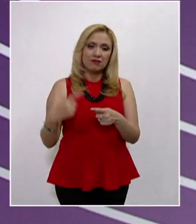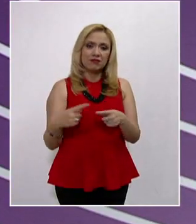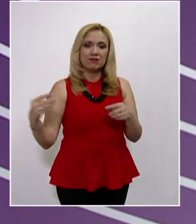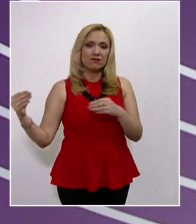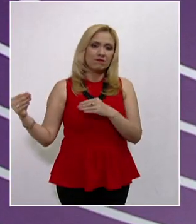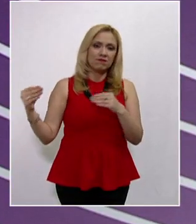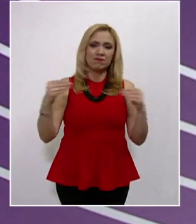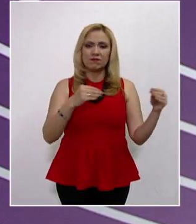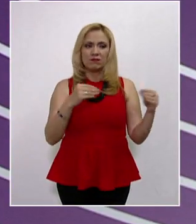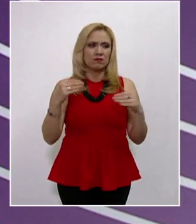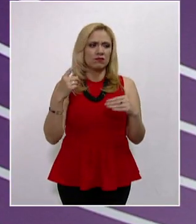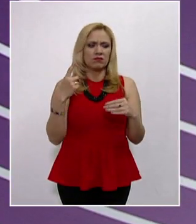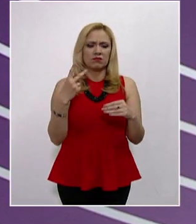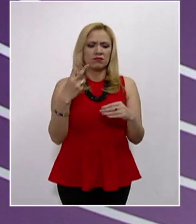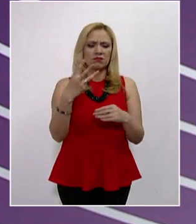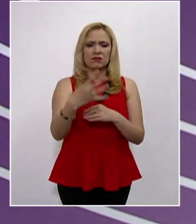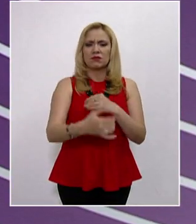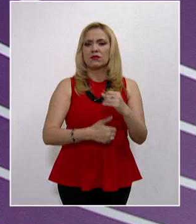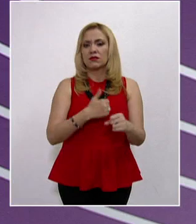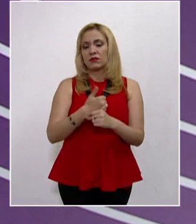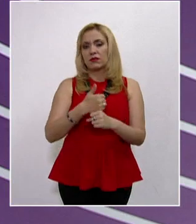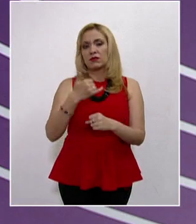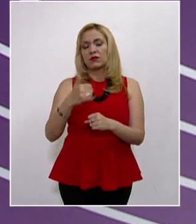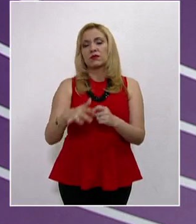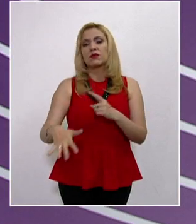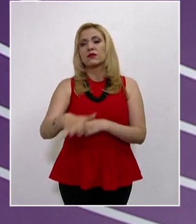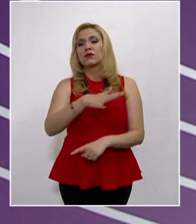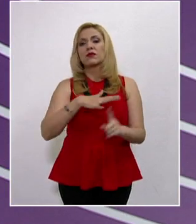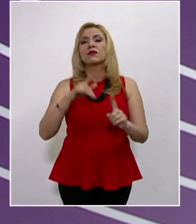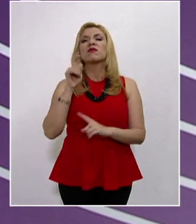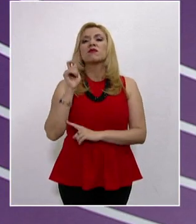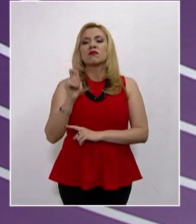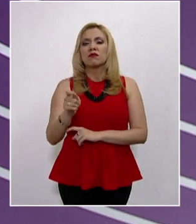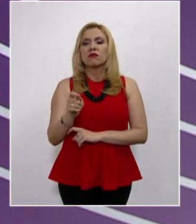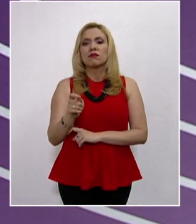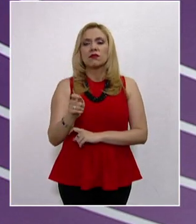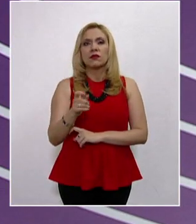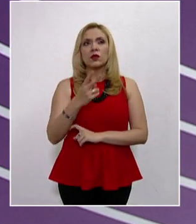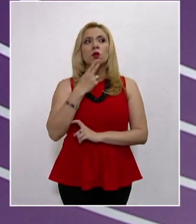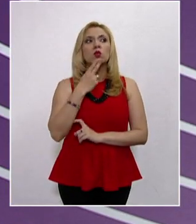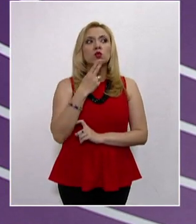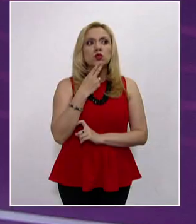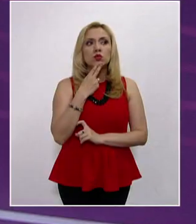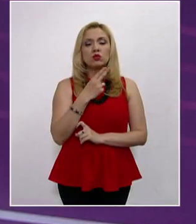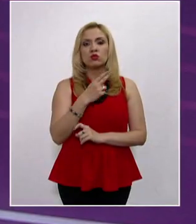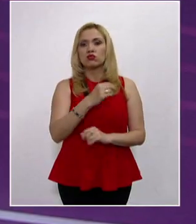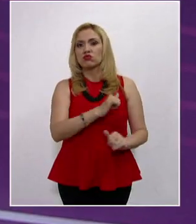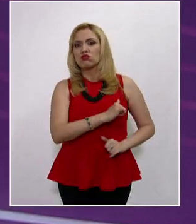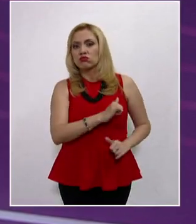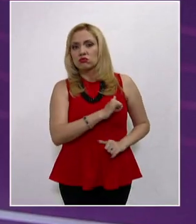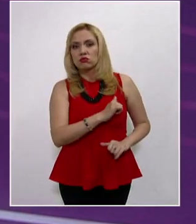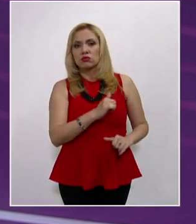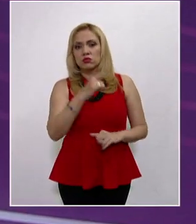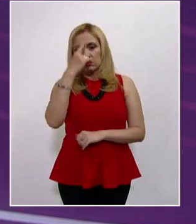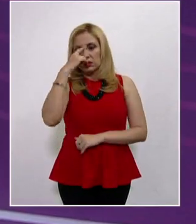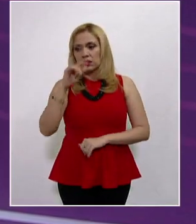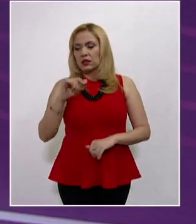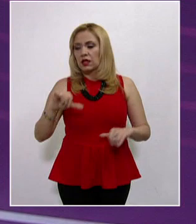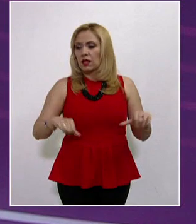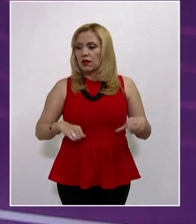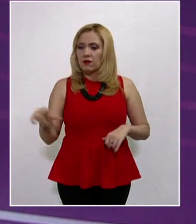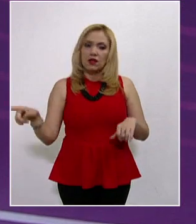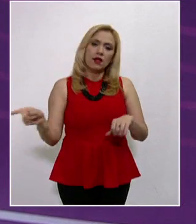disputando en los últimos años, obviamente en el contexto del uso de las Fuerzas Armadas para actividades de